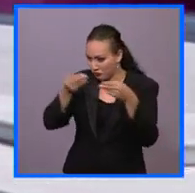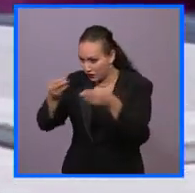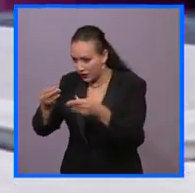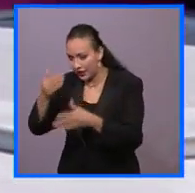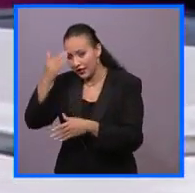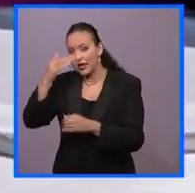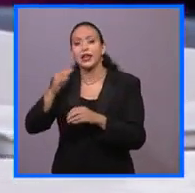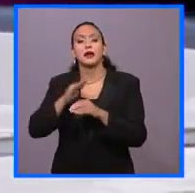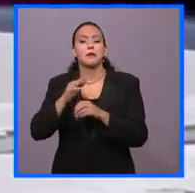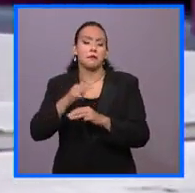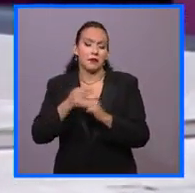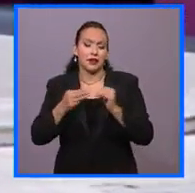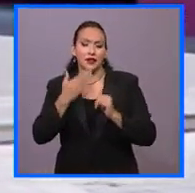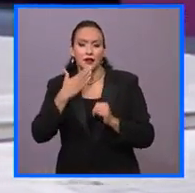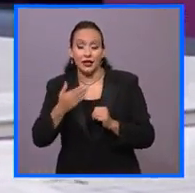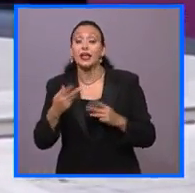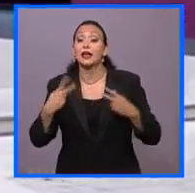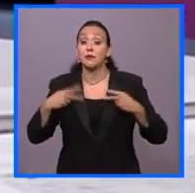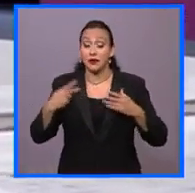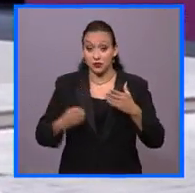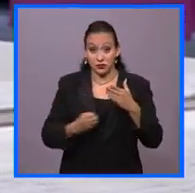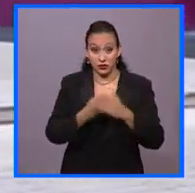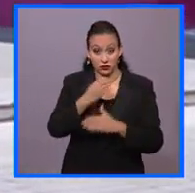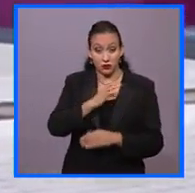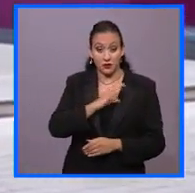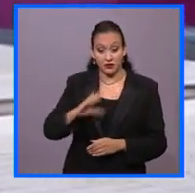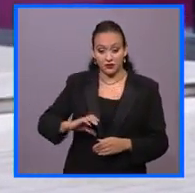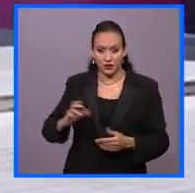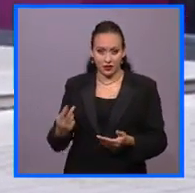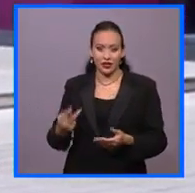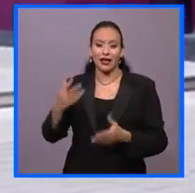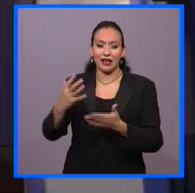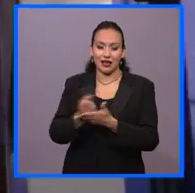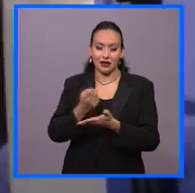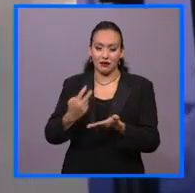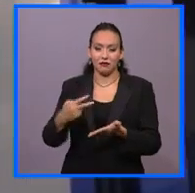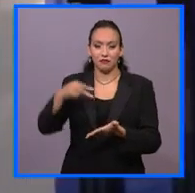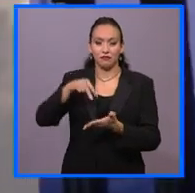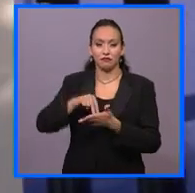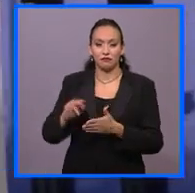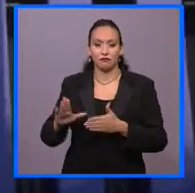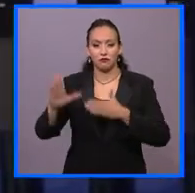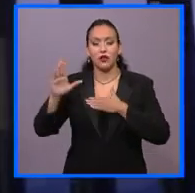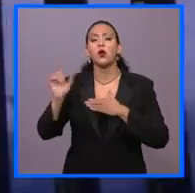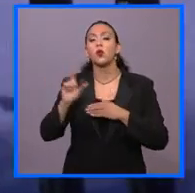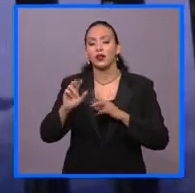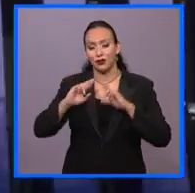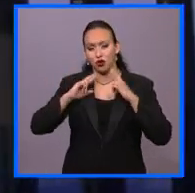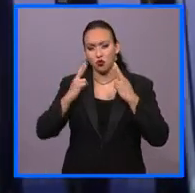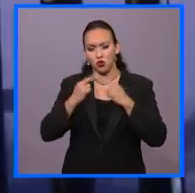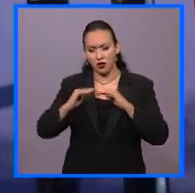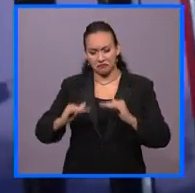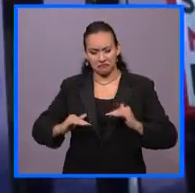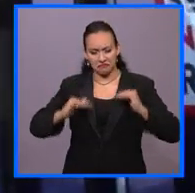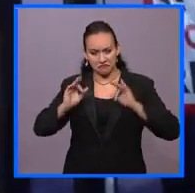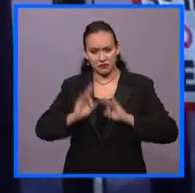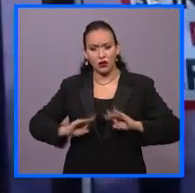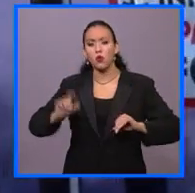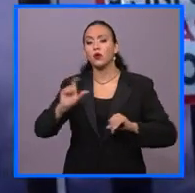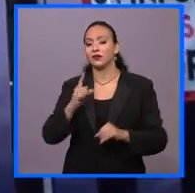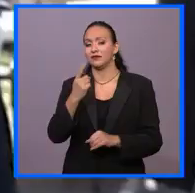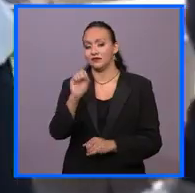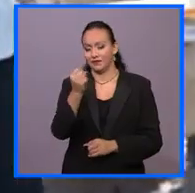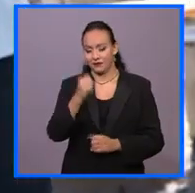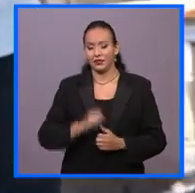para llevar a cabo la toma de protesta de las personas electas, como se tiene contemplado en una sesión solemne el próximo 1 de